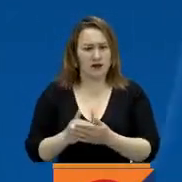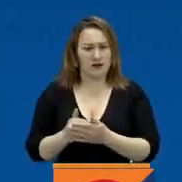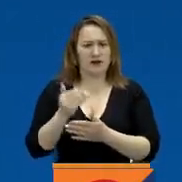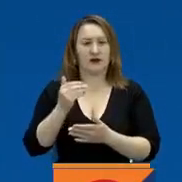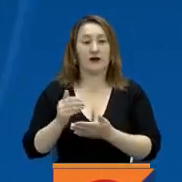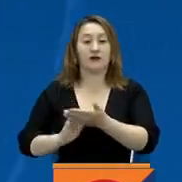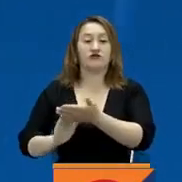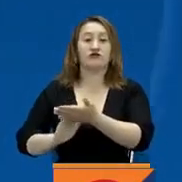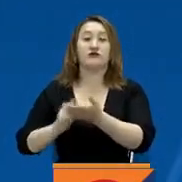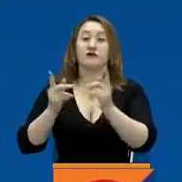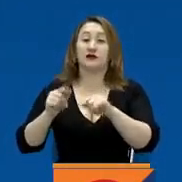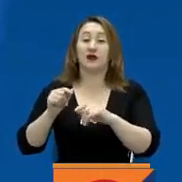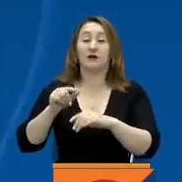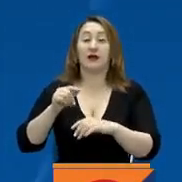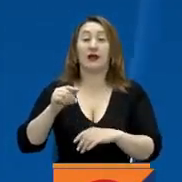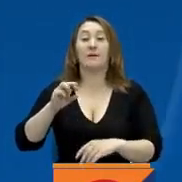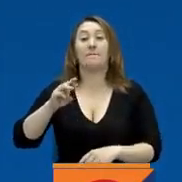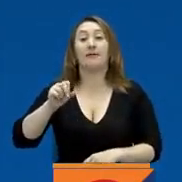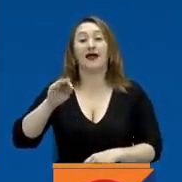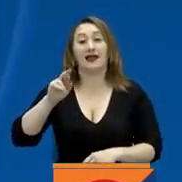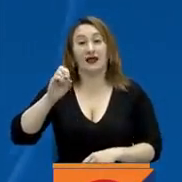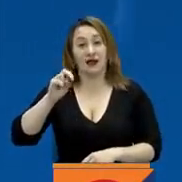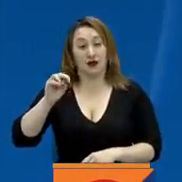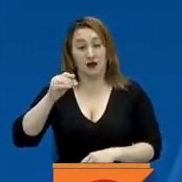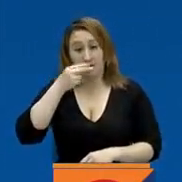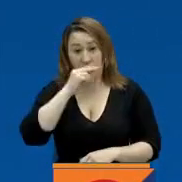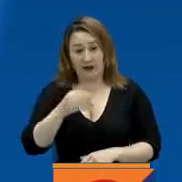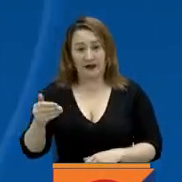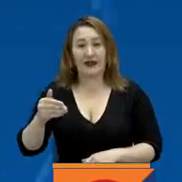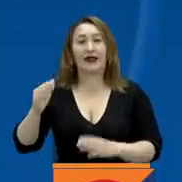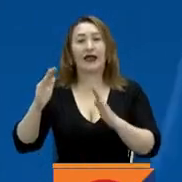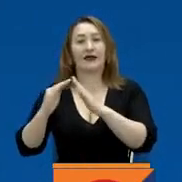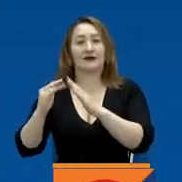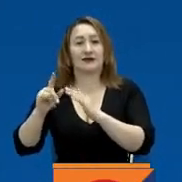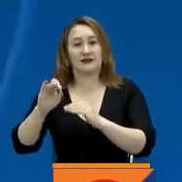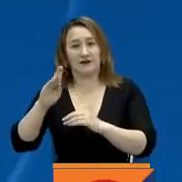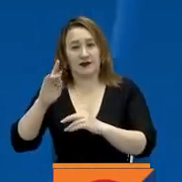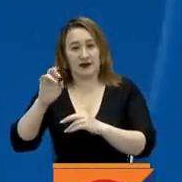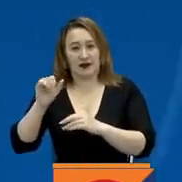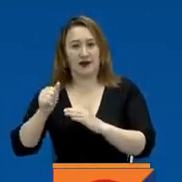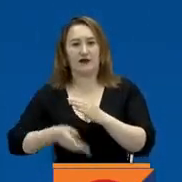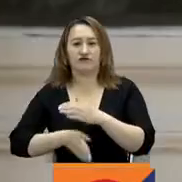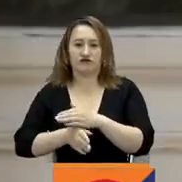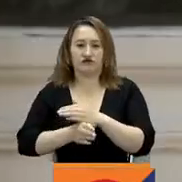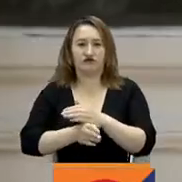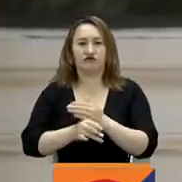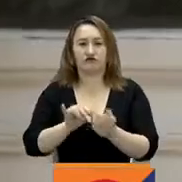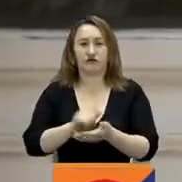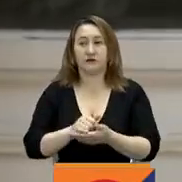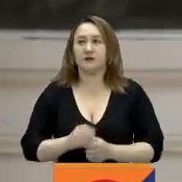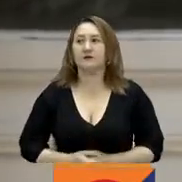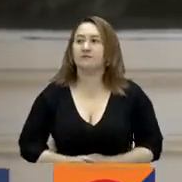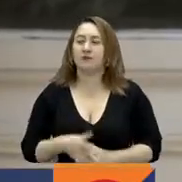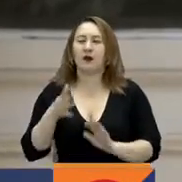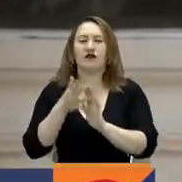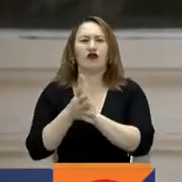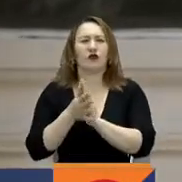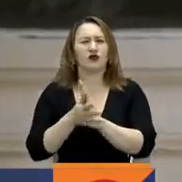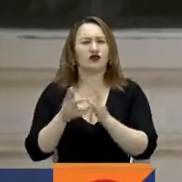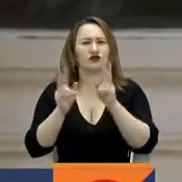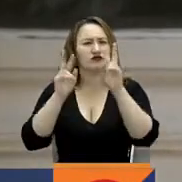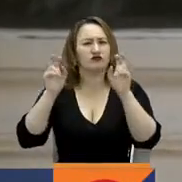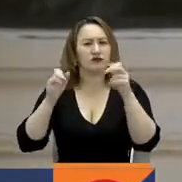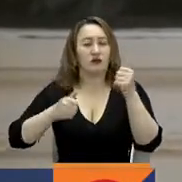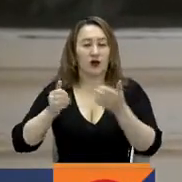restauración del materno infantil y la Casa Siberia. Continuaremos con los pabellones. Esa es la información sobre el tema de